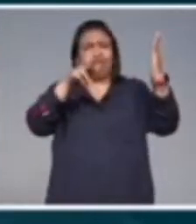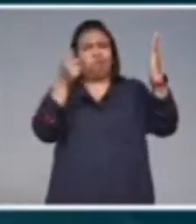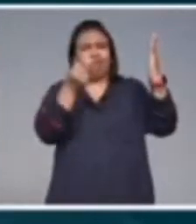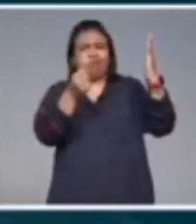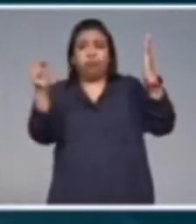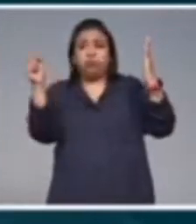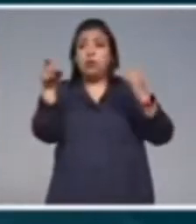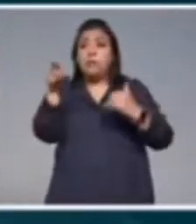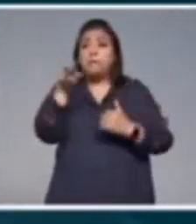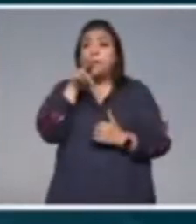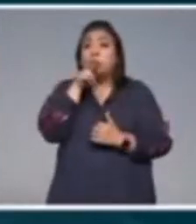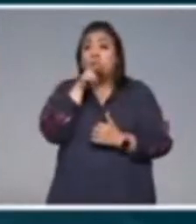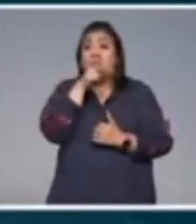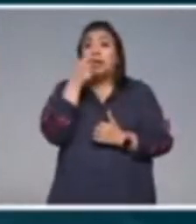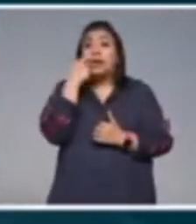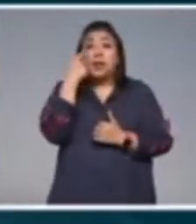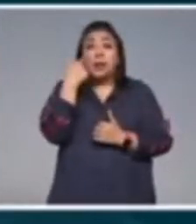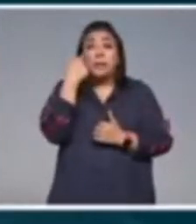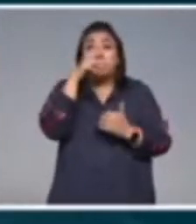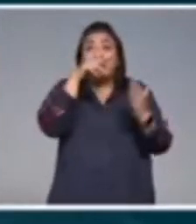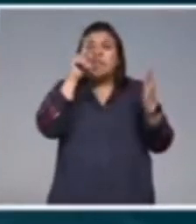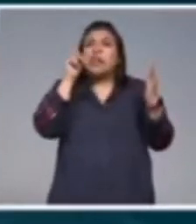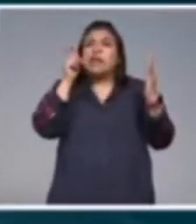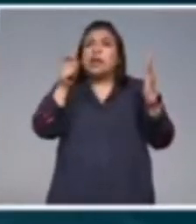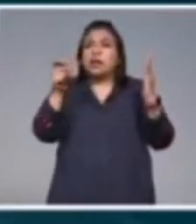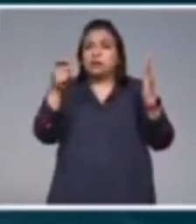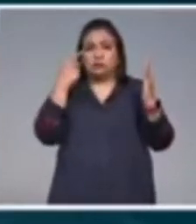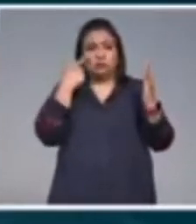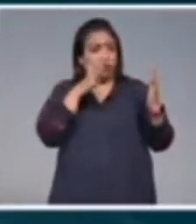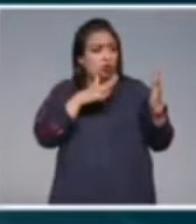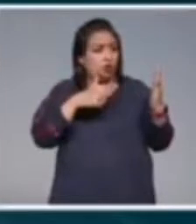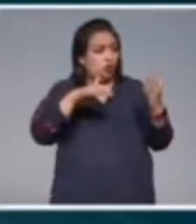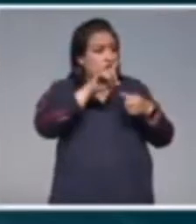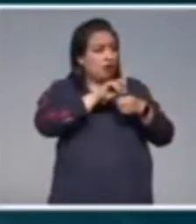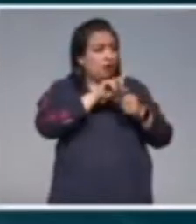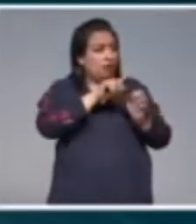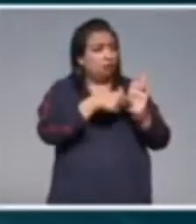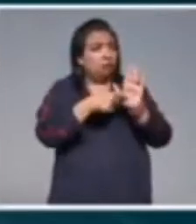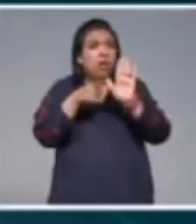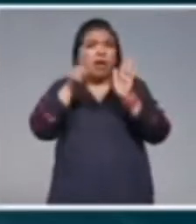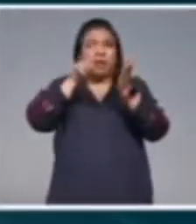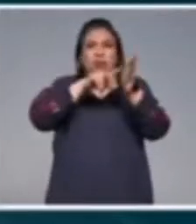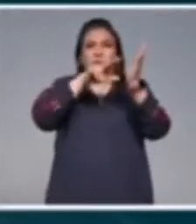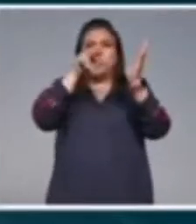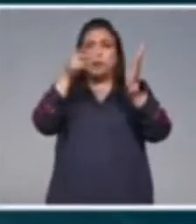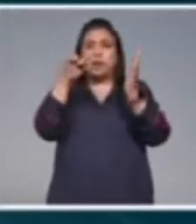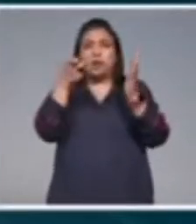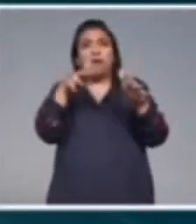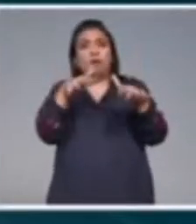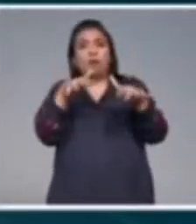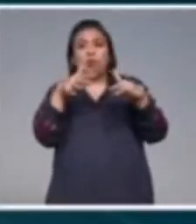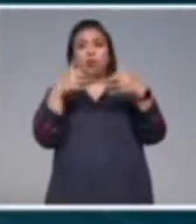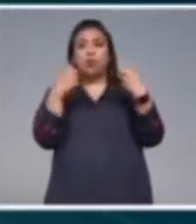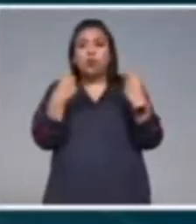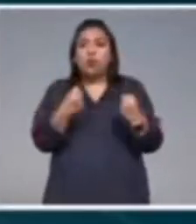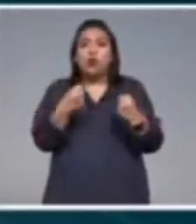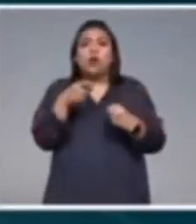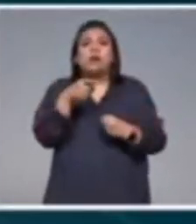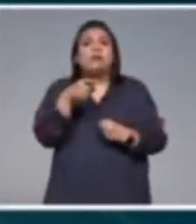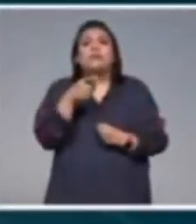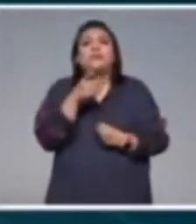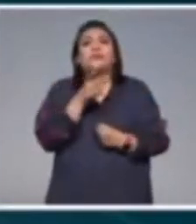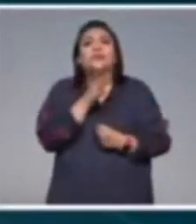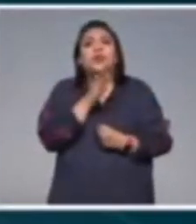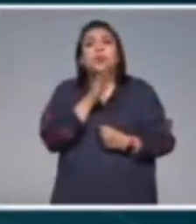preocupado por pintar el reflejo de nuestra sociedad. Yo creo que lo que nos impacta de él es que no te